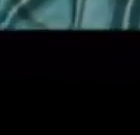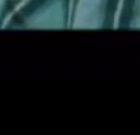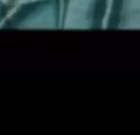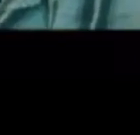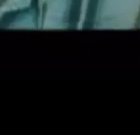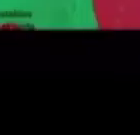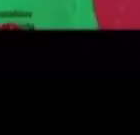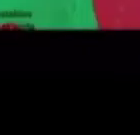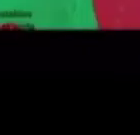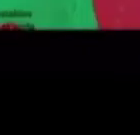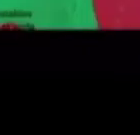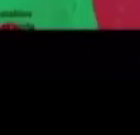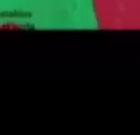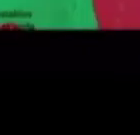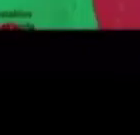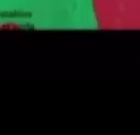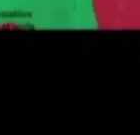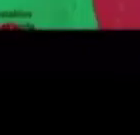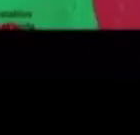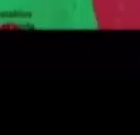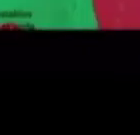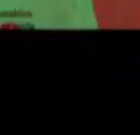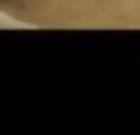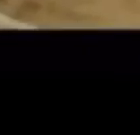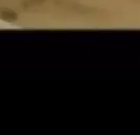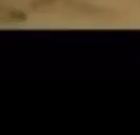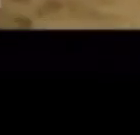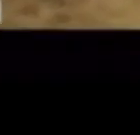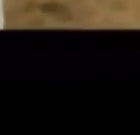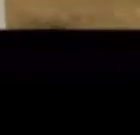el pecho no le aguanta el castigo.